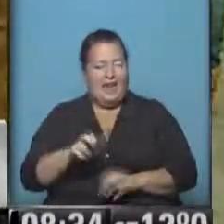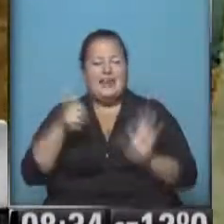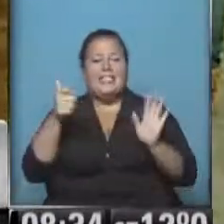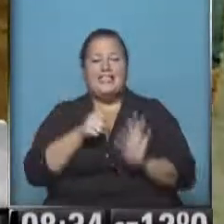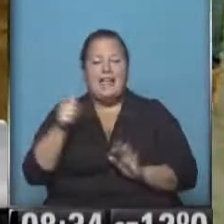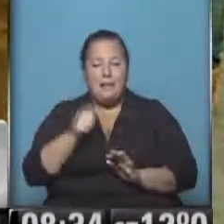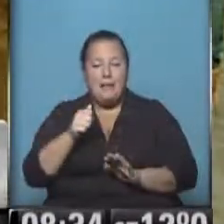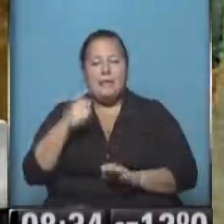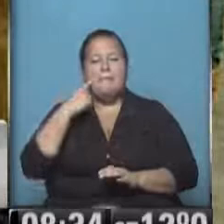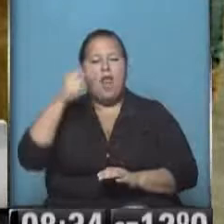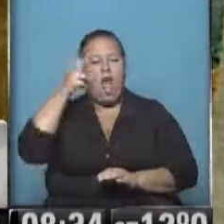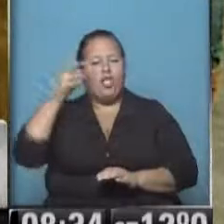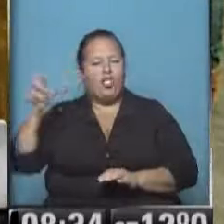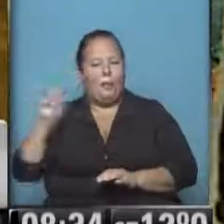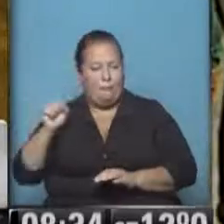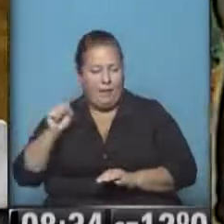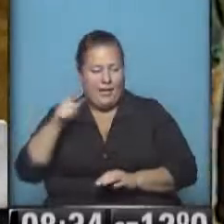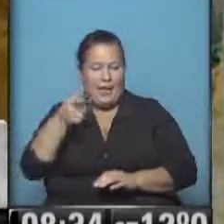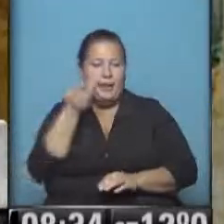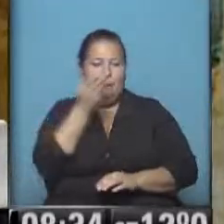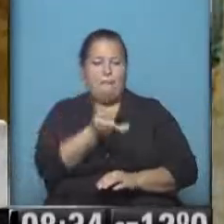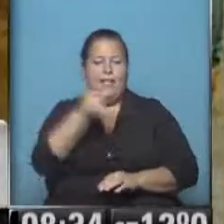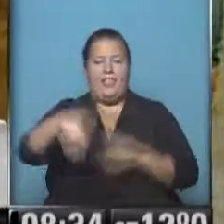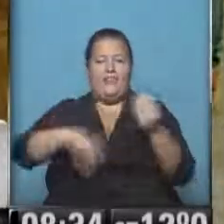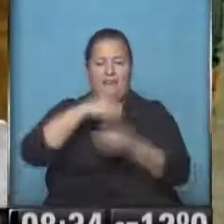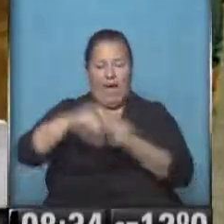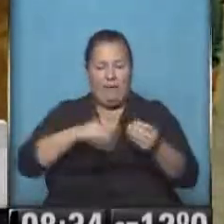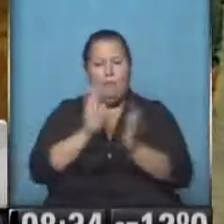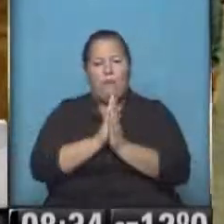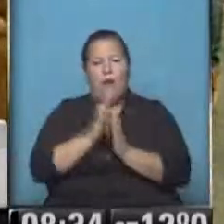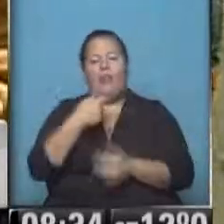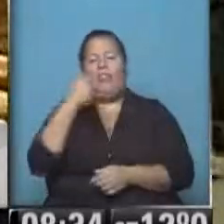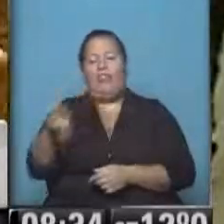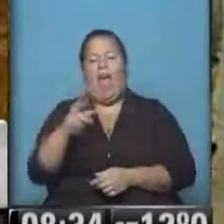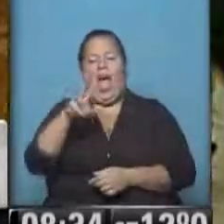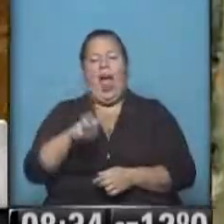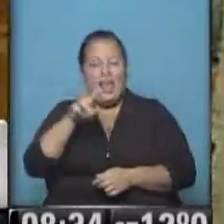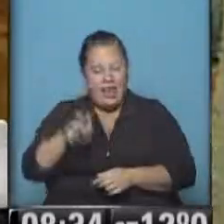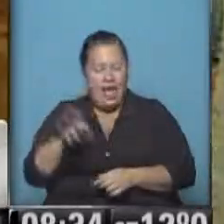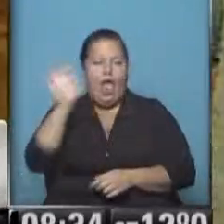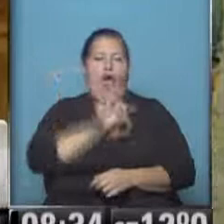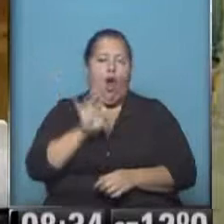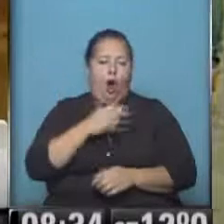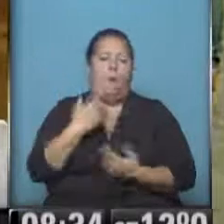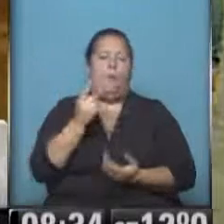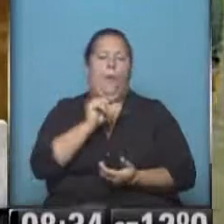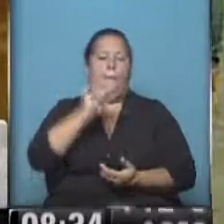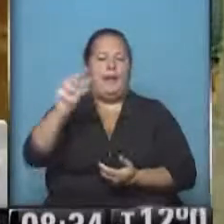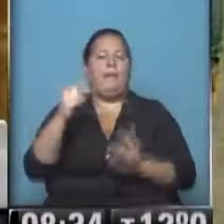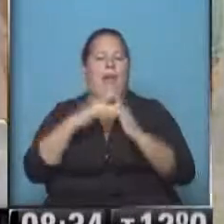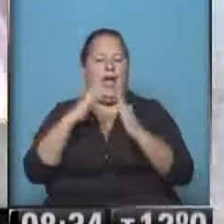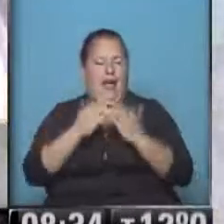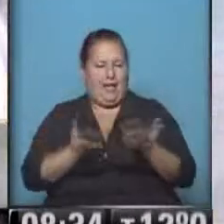6 meses y por 1.800 pesos. Esto es lo que piden las familias, que por lo menos le den la posibilidad de un alquiler o del acceso a un crédito para la